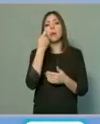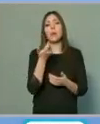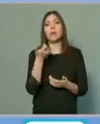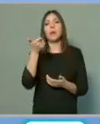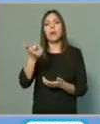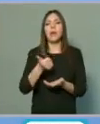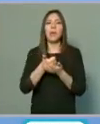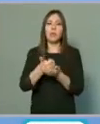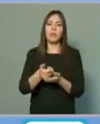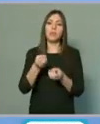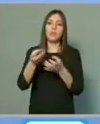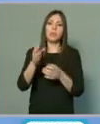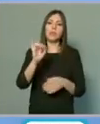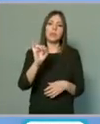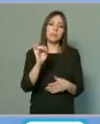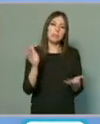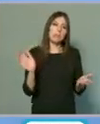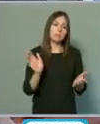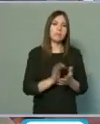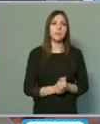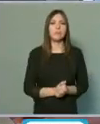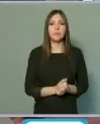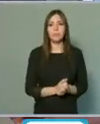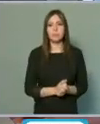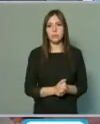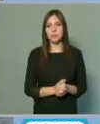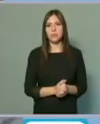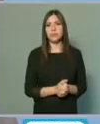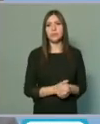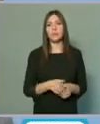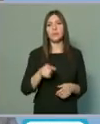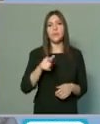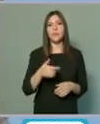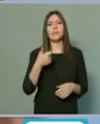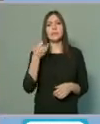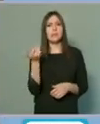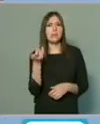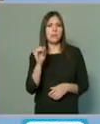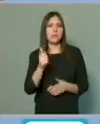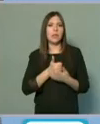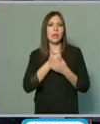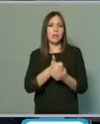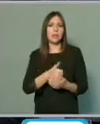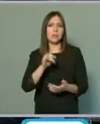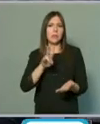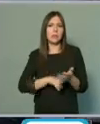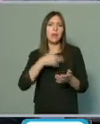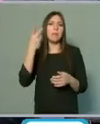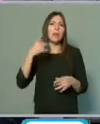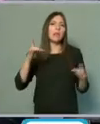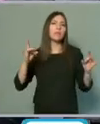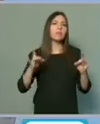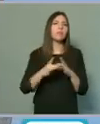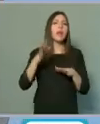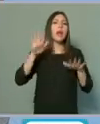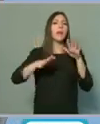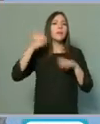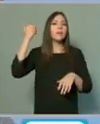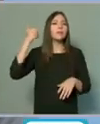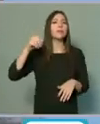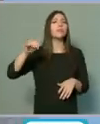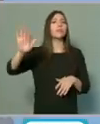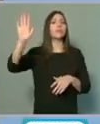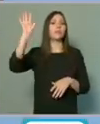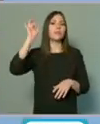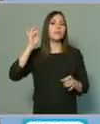pues ¿por qué no ayudar a la persona? Y eso lo haces y viene siendo una ayuda que es válida, pero es esporádica. Entonces, Claro. la idea es cómo